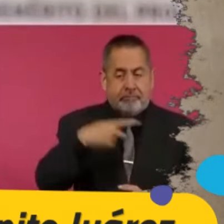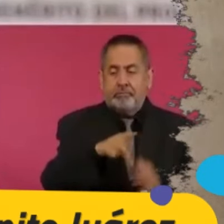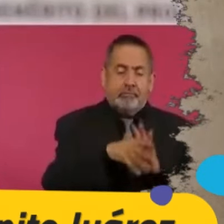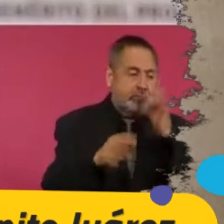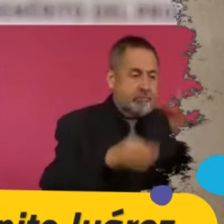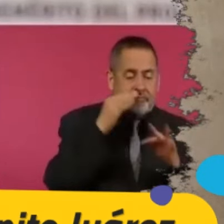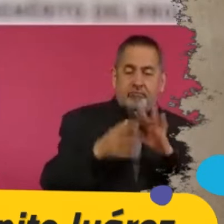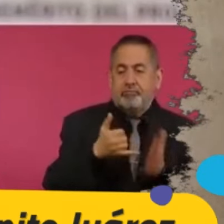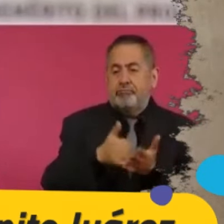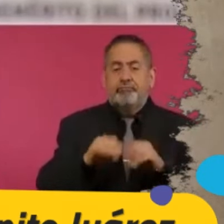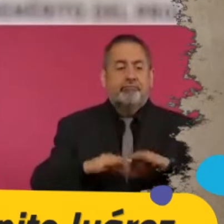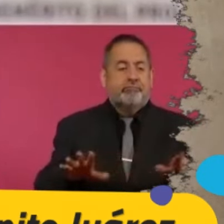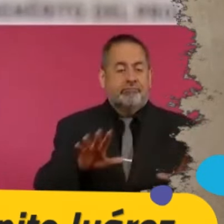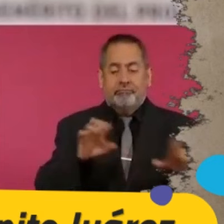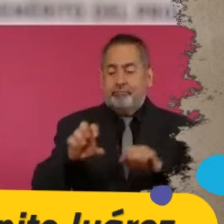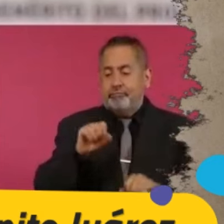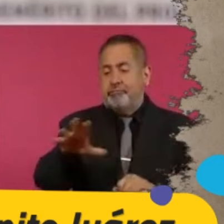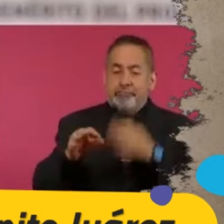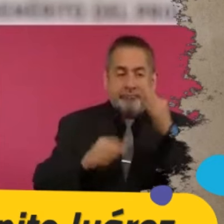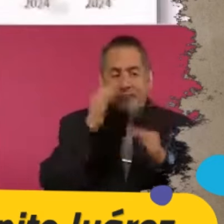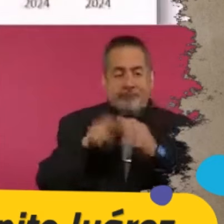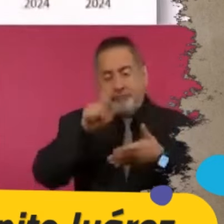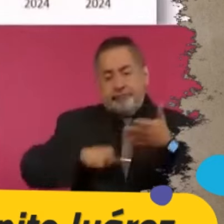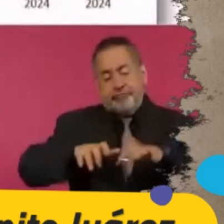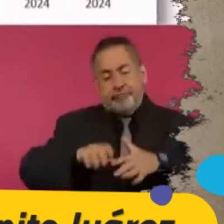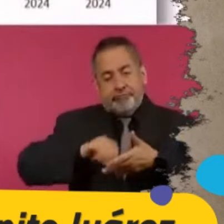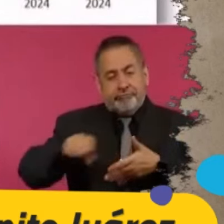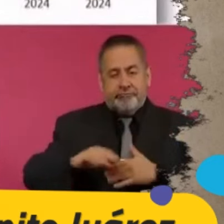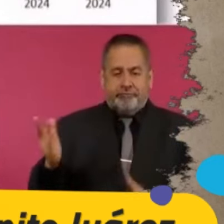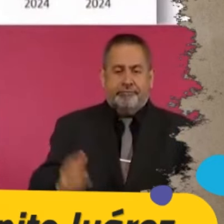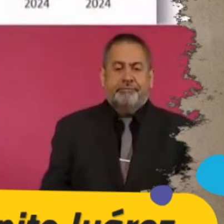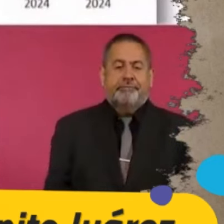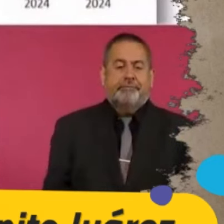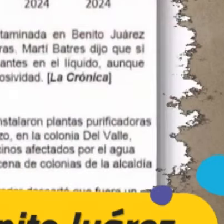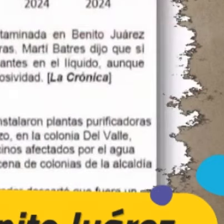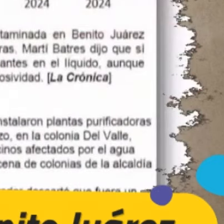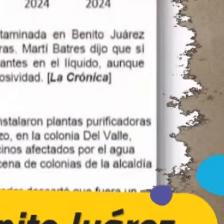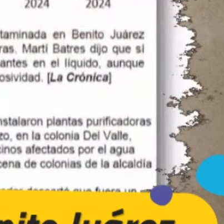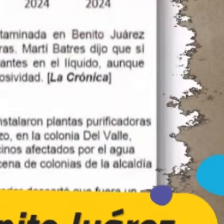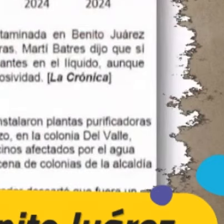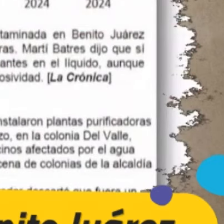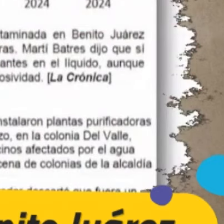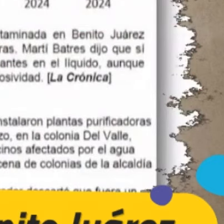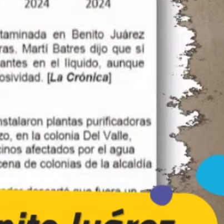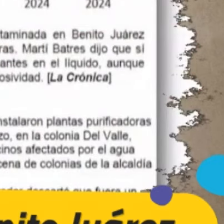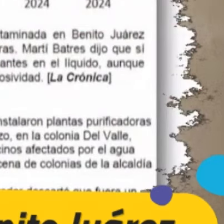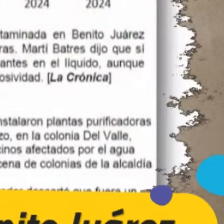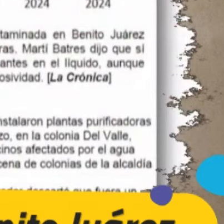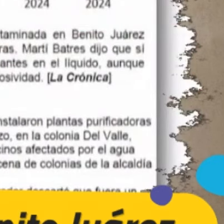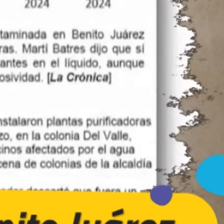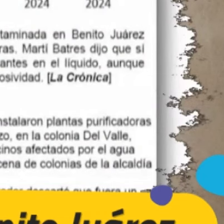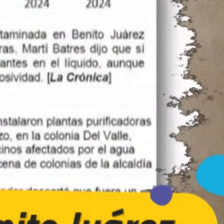periódicos publicaron 765 notas sobre el tema, unas 109 al día. La televisión superó a